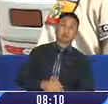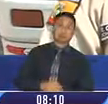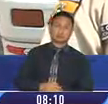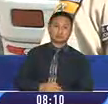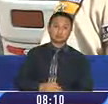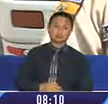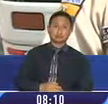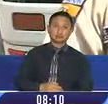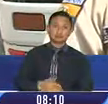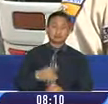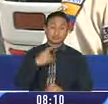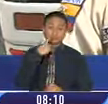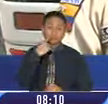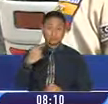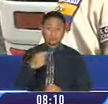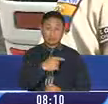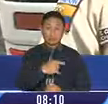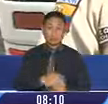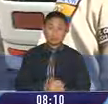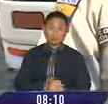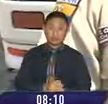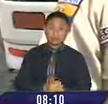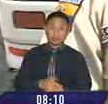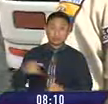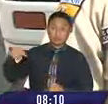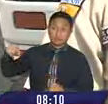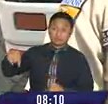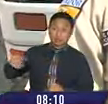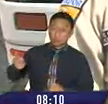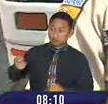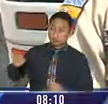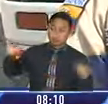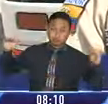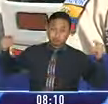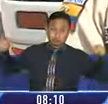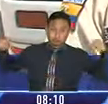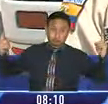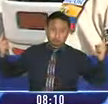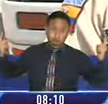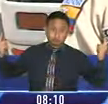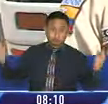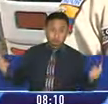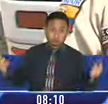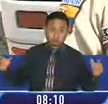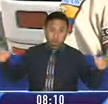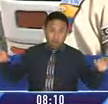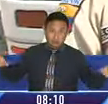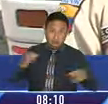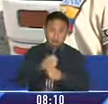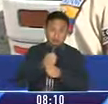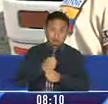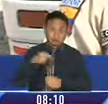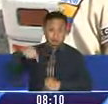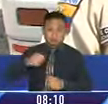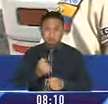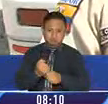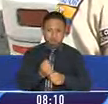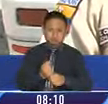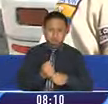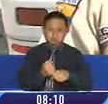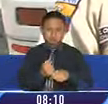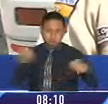percata y procede a cerrar nuevamente la puerta con el seguro respectivo, a lo que las personas se forzan la cerradura y